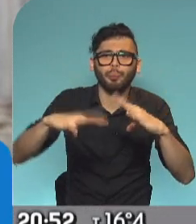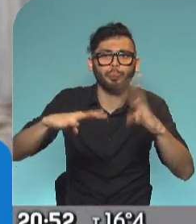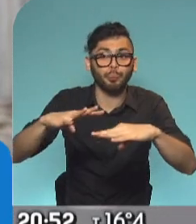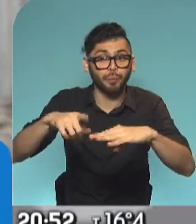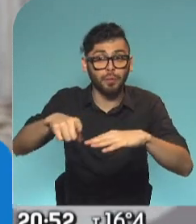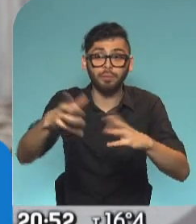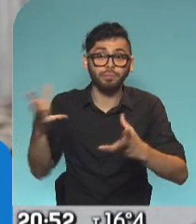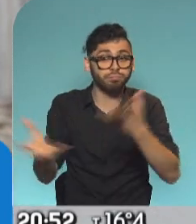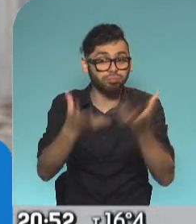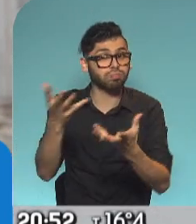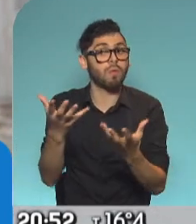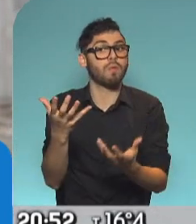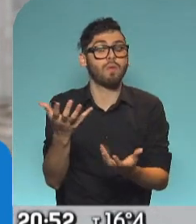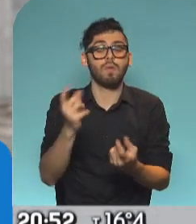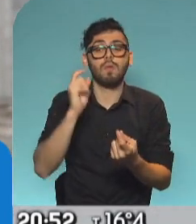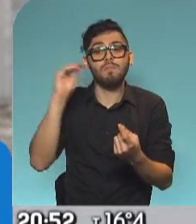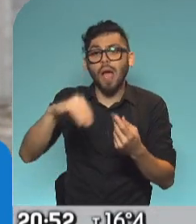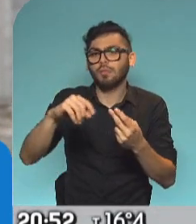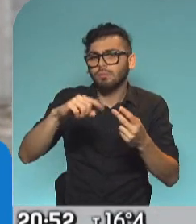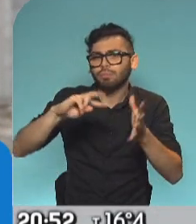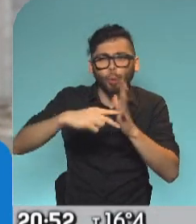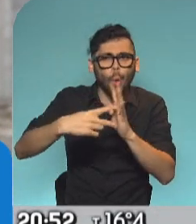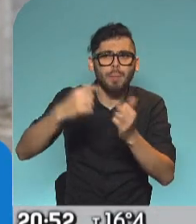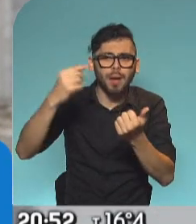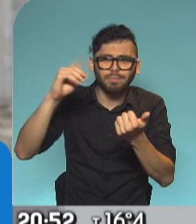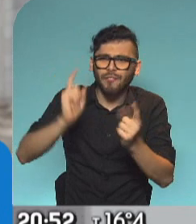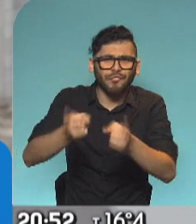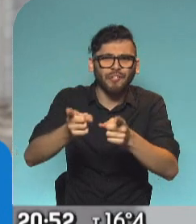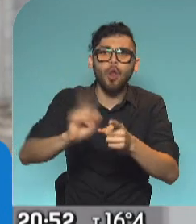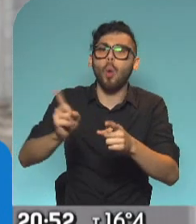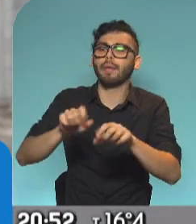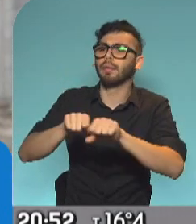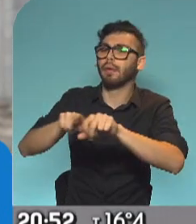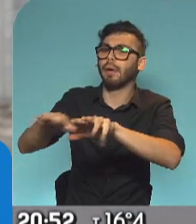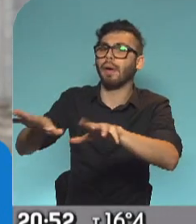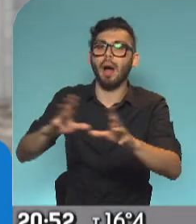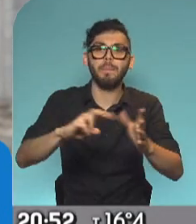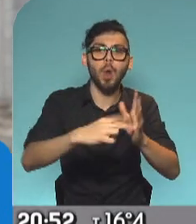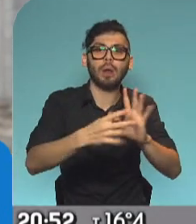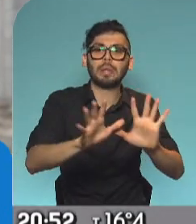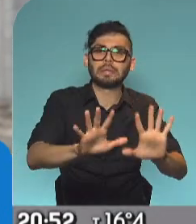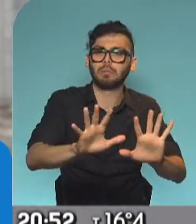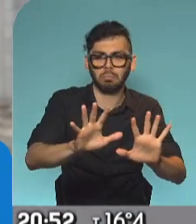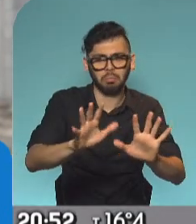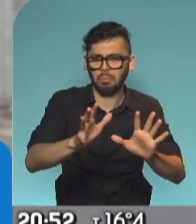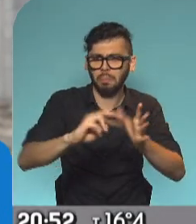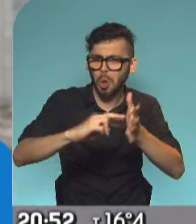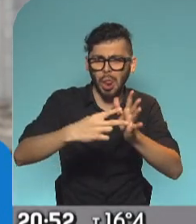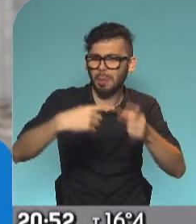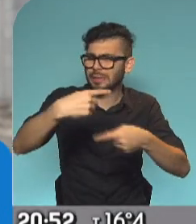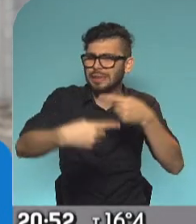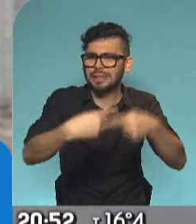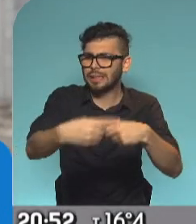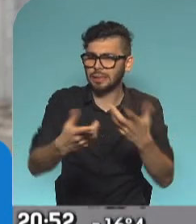lugares, además de otros conflictos que siguen estando vigentes y que no quedan suspendidos por este conflicto de la pandemia. Y otro de los temas que